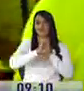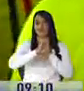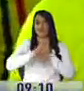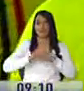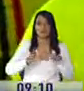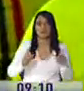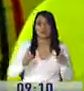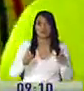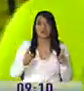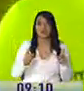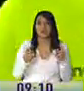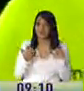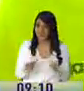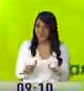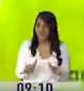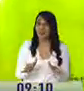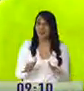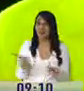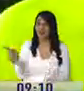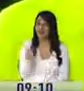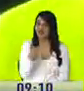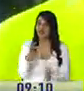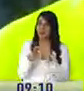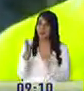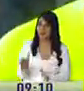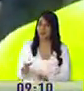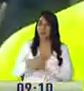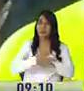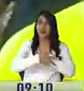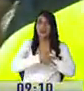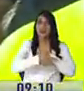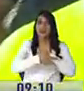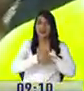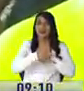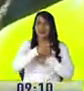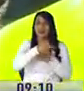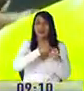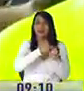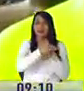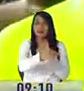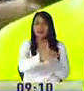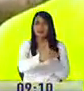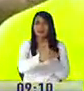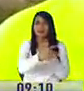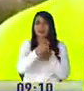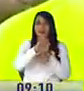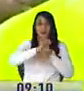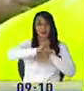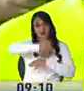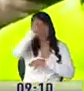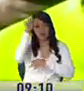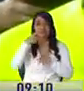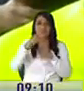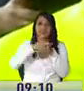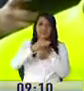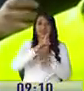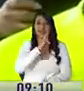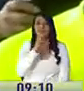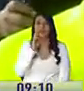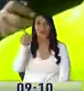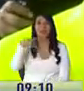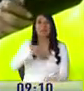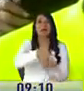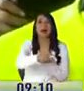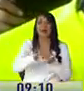hace un momento vino un colega un paraguayo y nos invitó a si Ecuador ganaba nos invitaba al restaurant y él iba a pagar